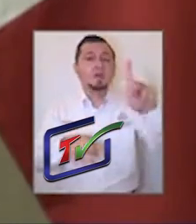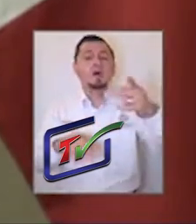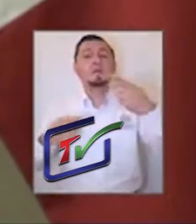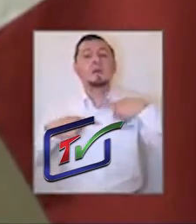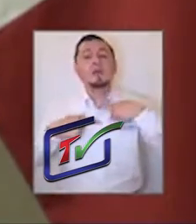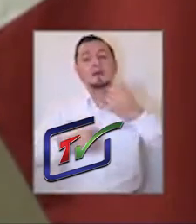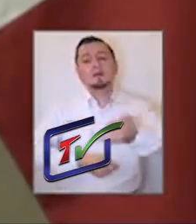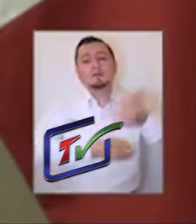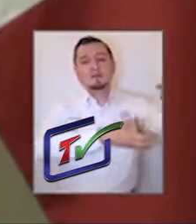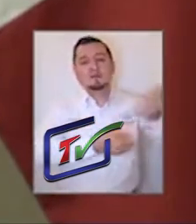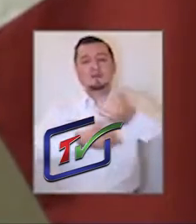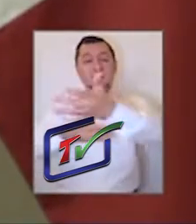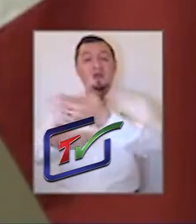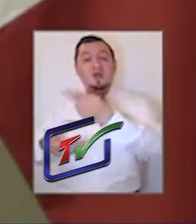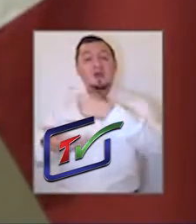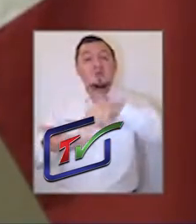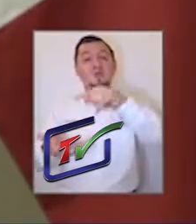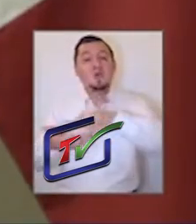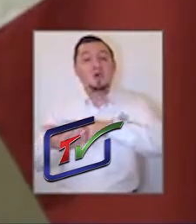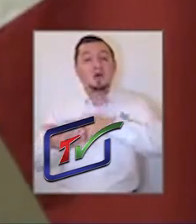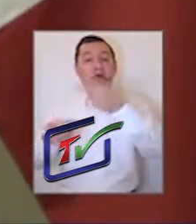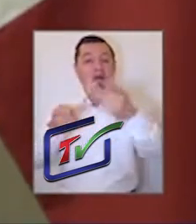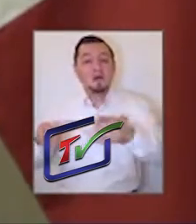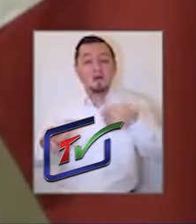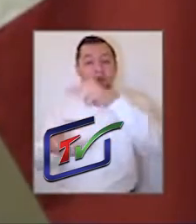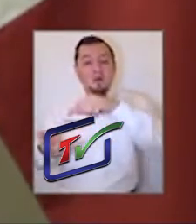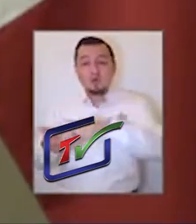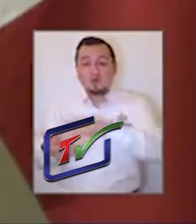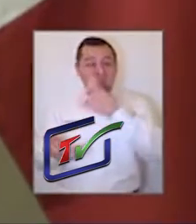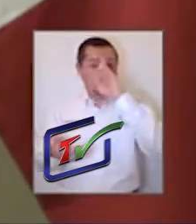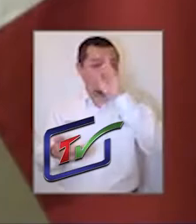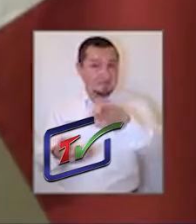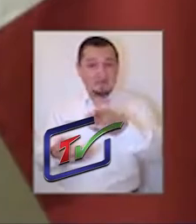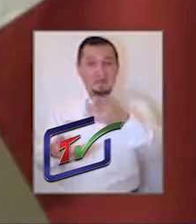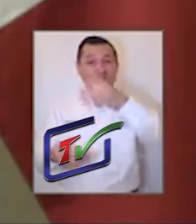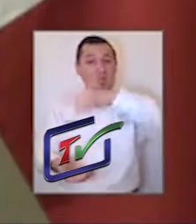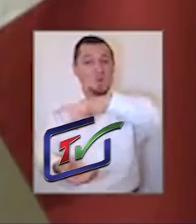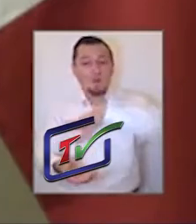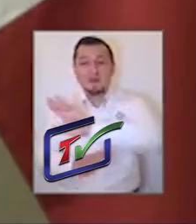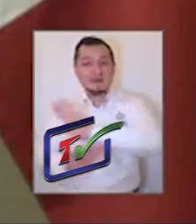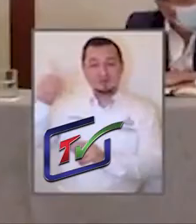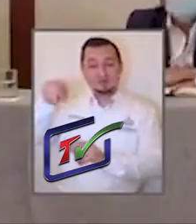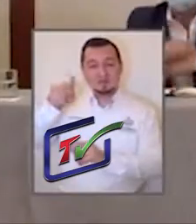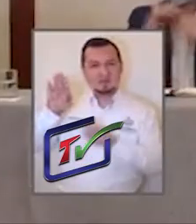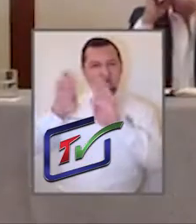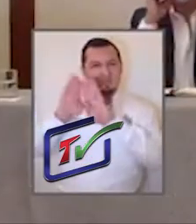operando con servicio a domicilio, no ir a recoger pedidos para llevar. Eso